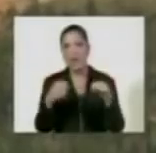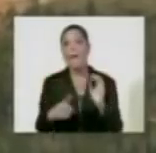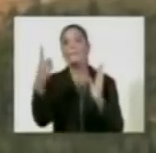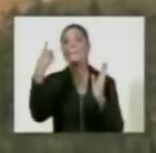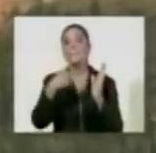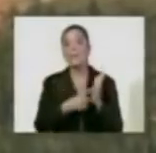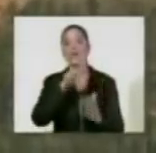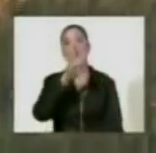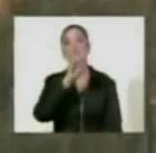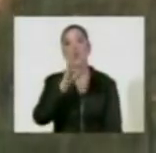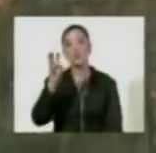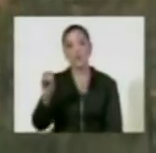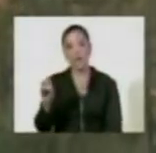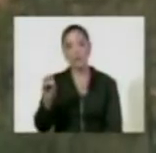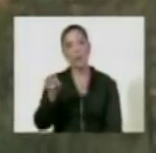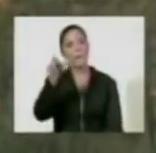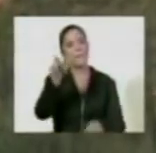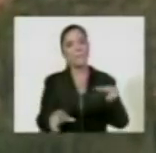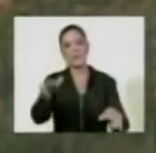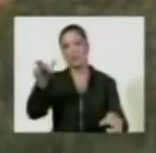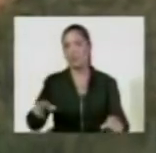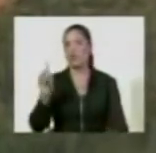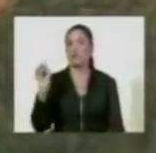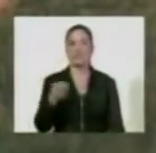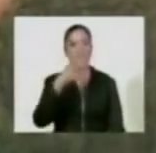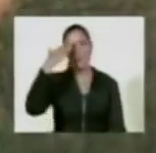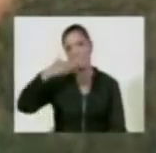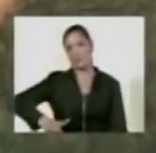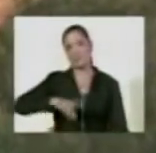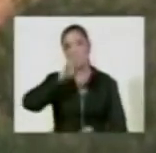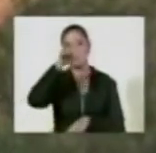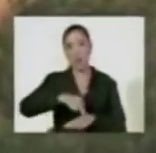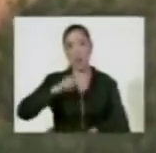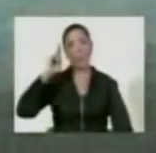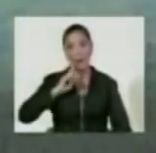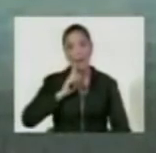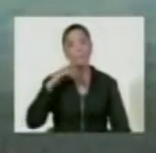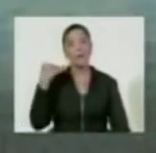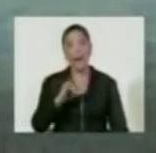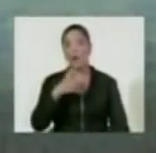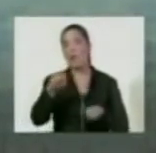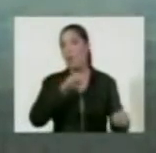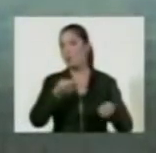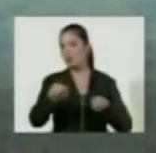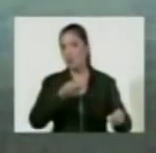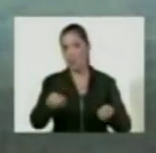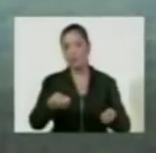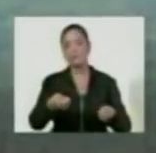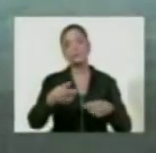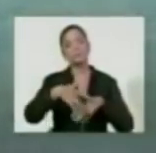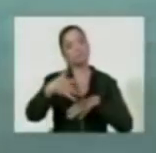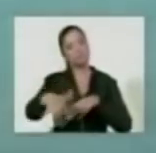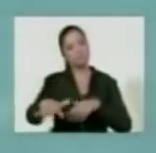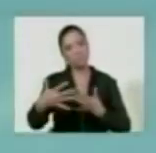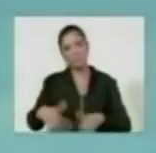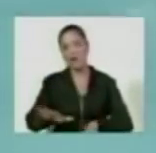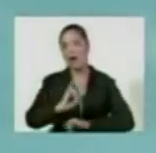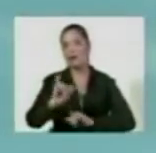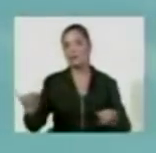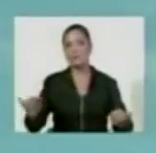1.200 efectivos de la milicia nacional bolivariana para que tengan el control y dejar a la milicia